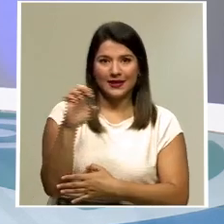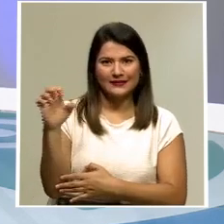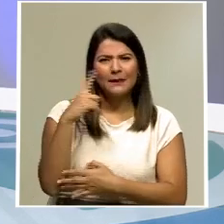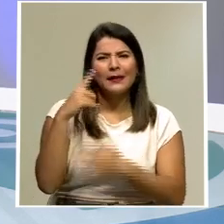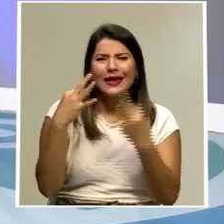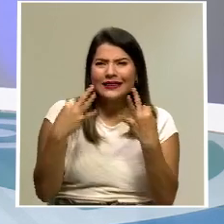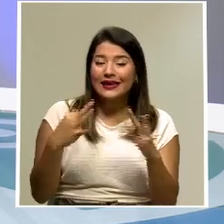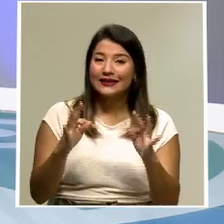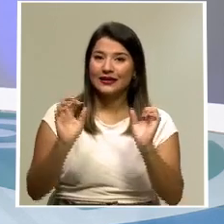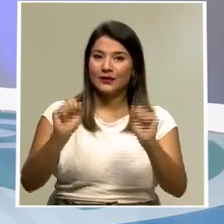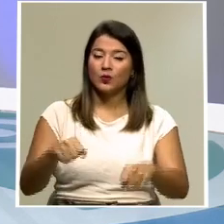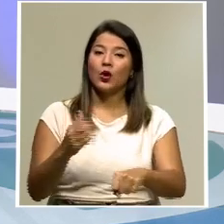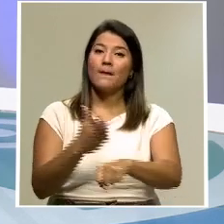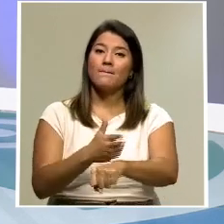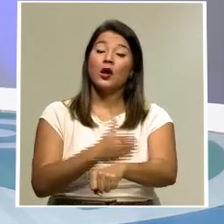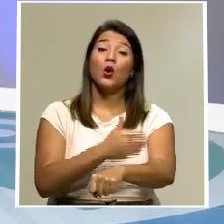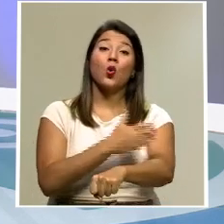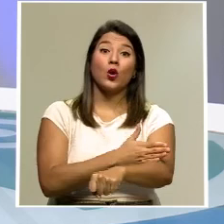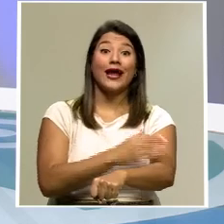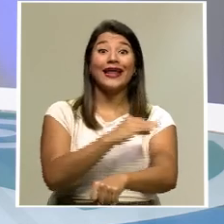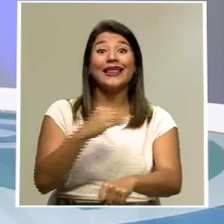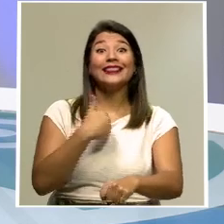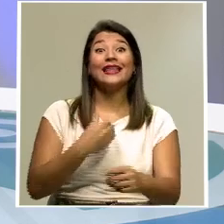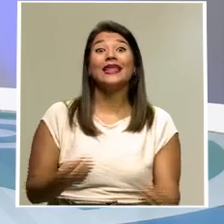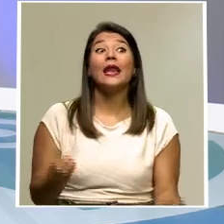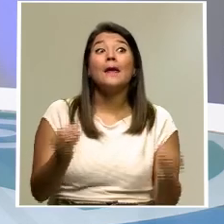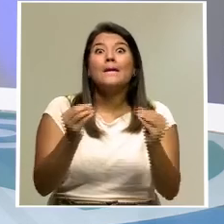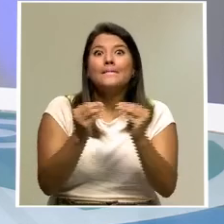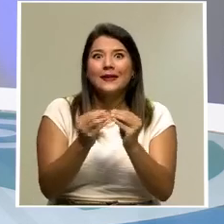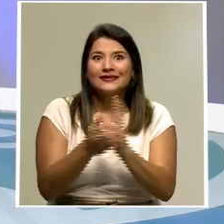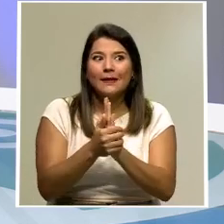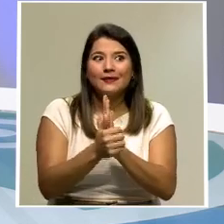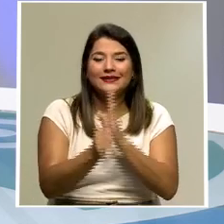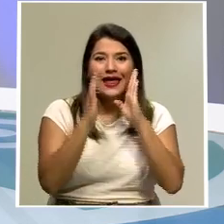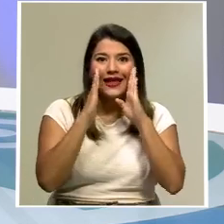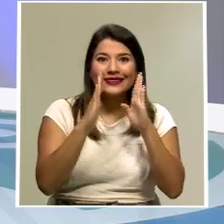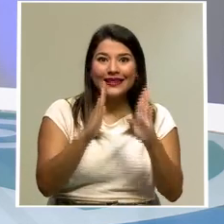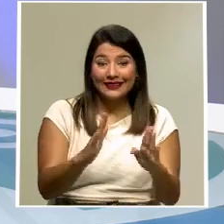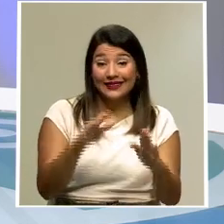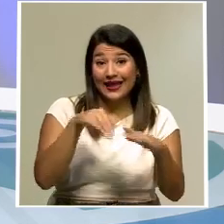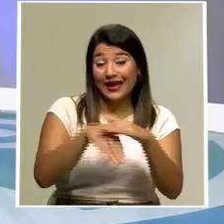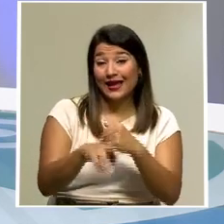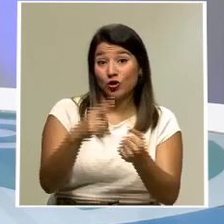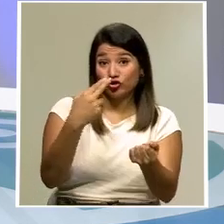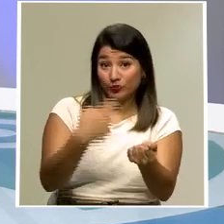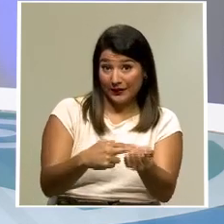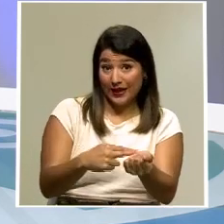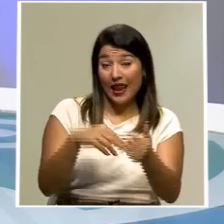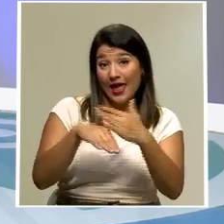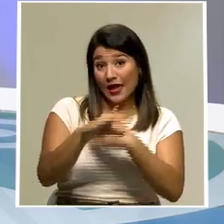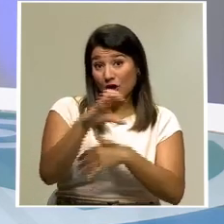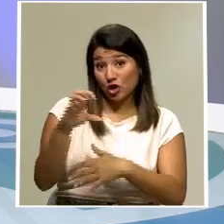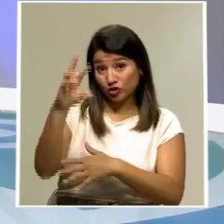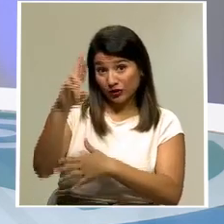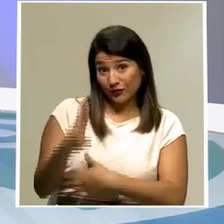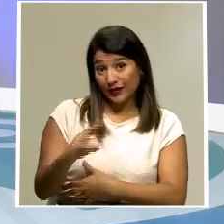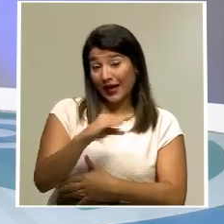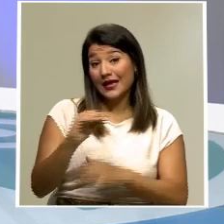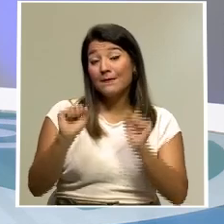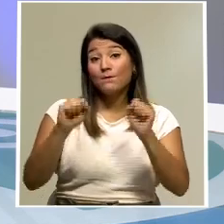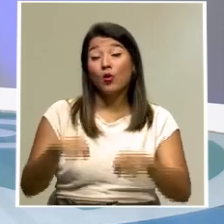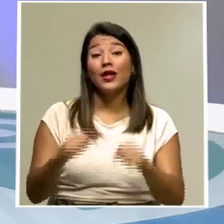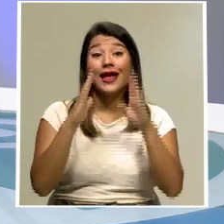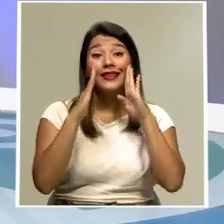intentar mejorar la capacidad hospitalaria a nivel nacional y poder atender a mayor cantidad de pacientes